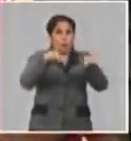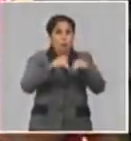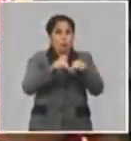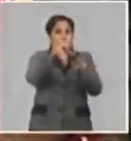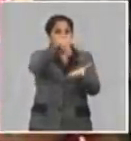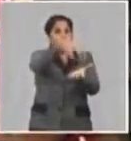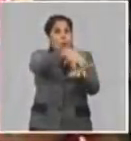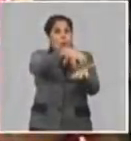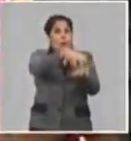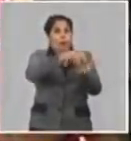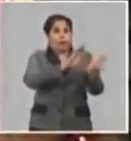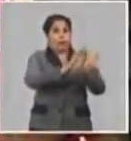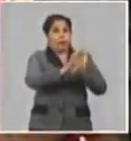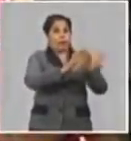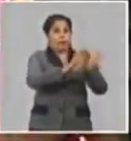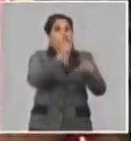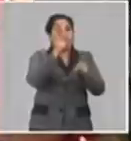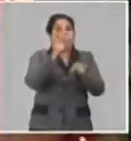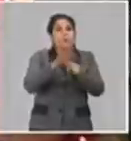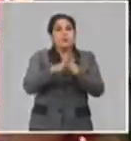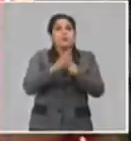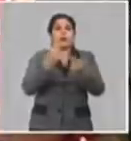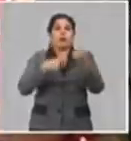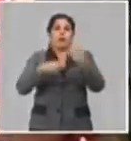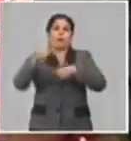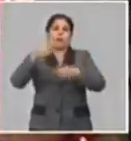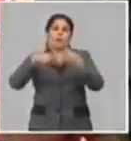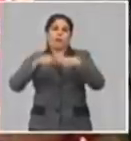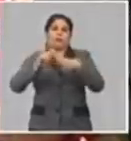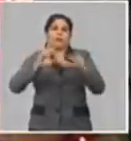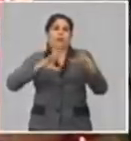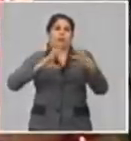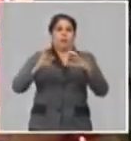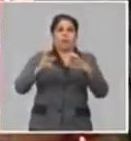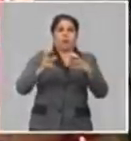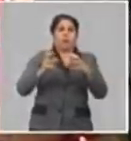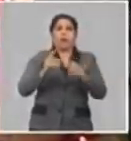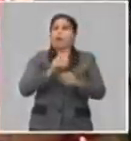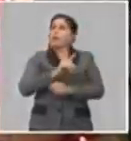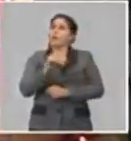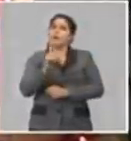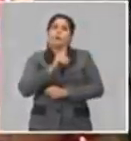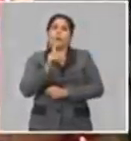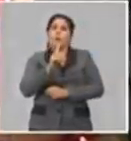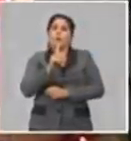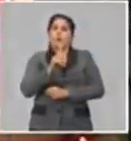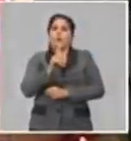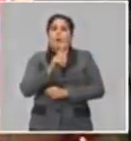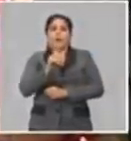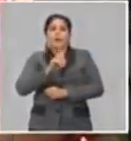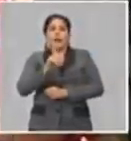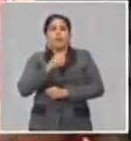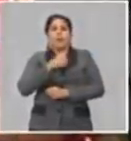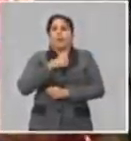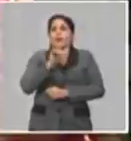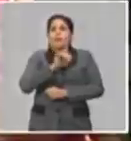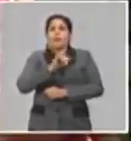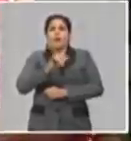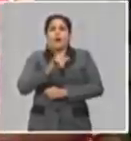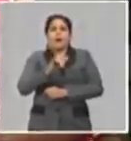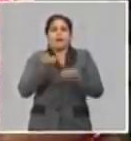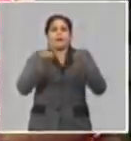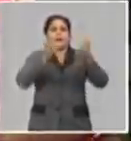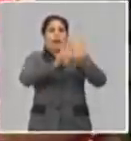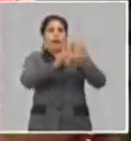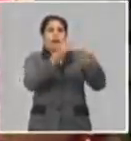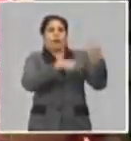un primer inicio comenzarán con esta modalidad. Es decir, no es que estemos traspasando, no es que estemos cerrando